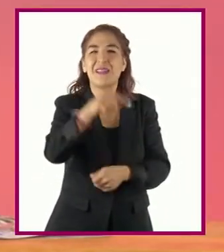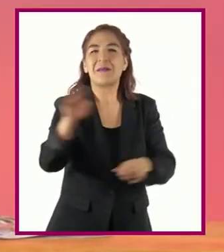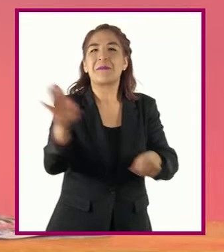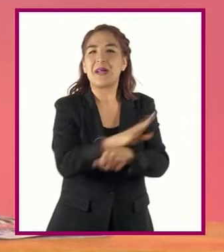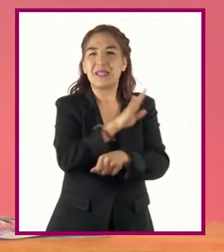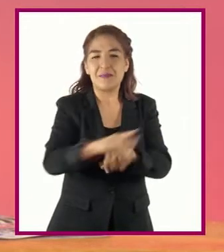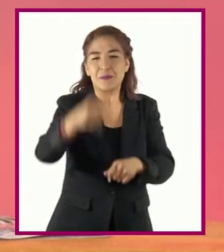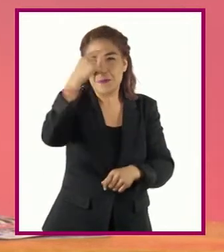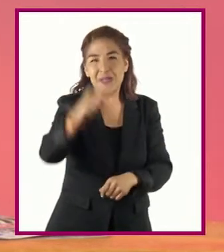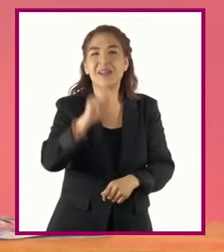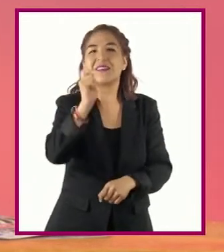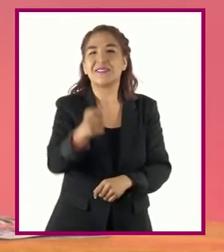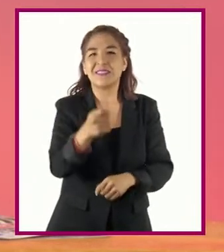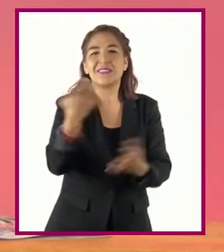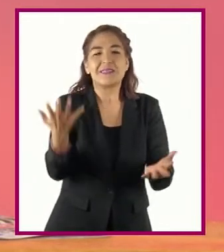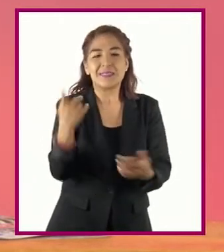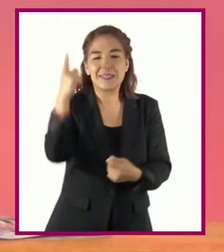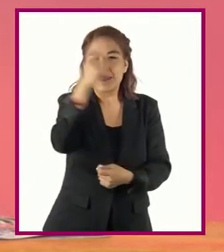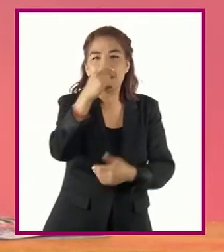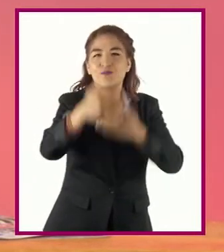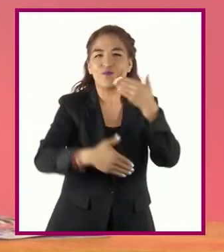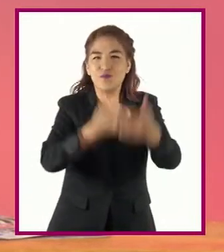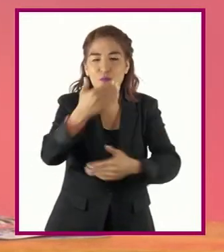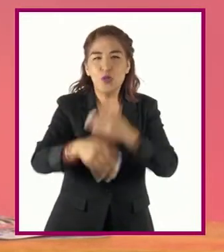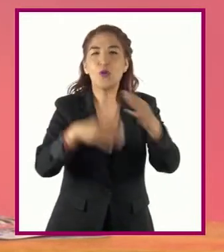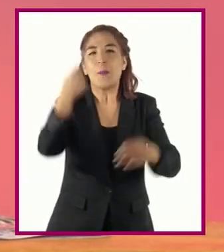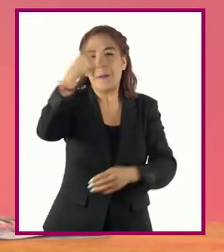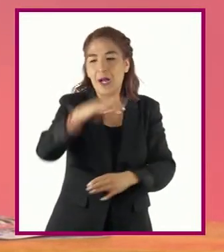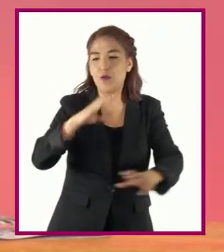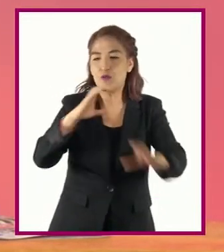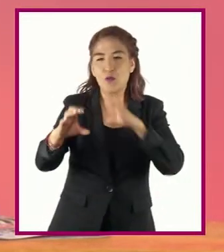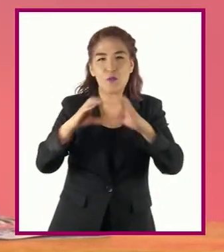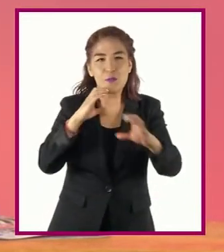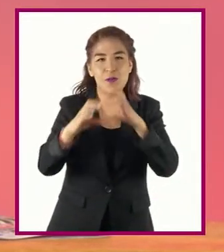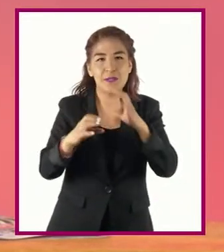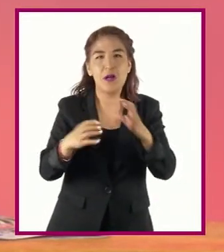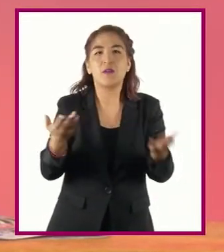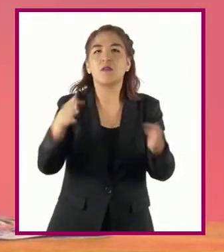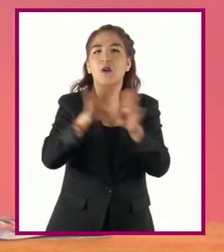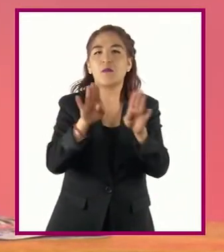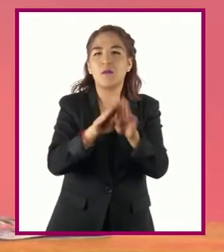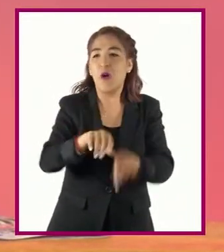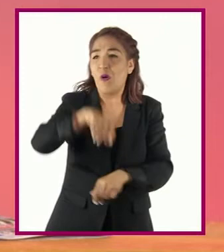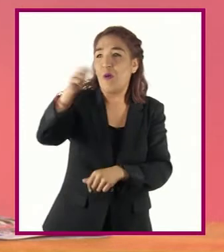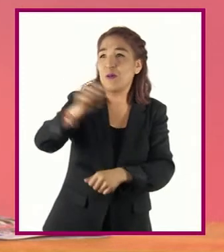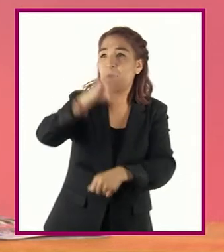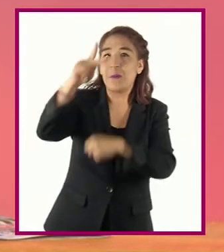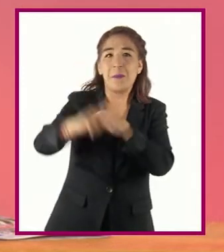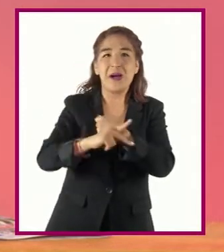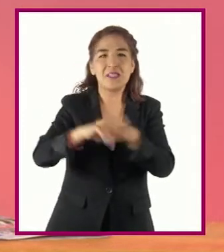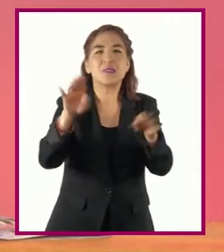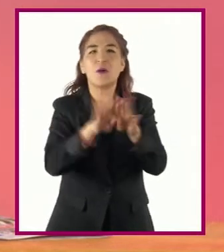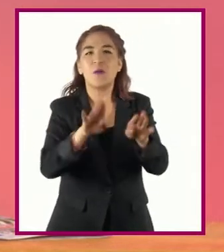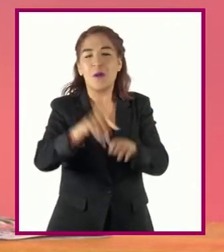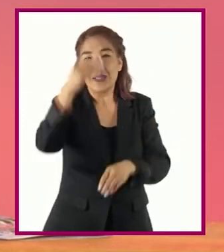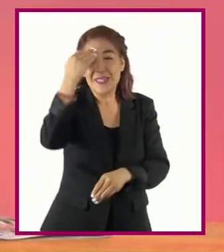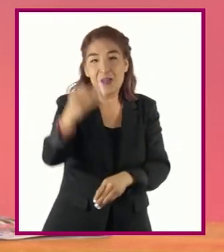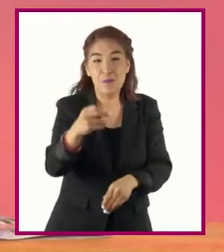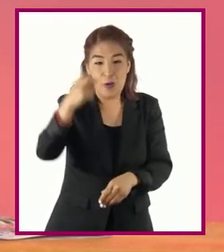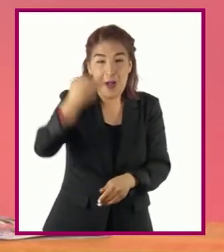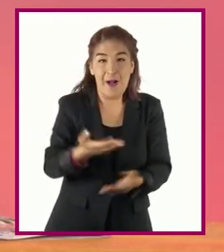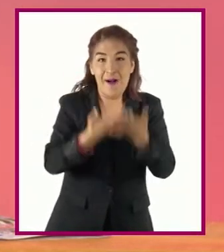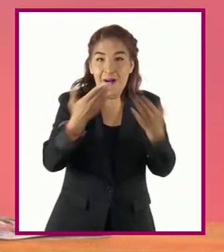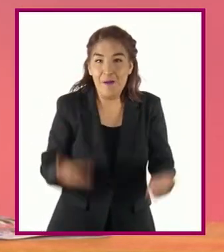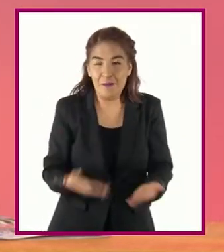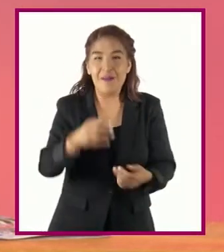aspecto de la enorme facilidad que aportan para la comunicación intercontinental y el traslado en tiempo real de la